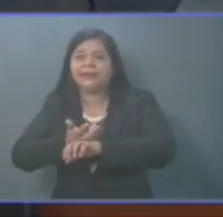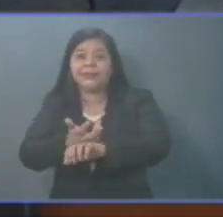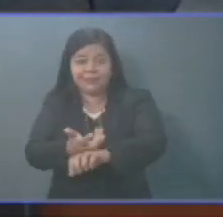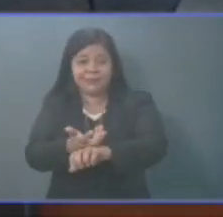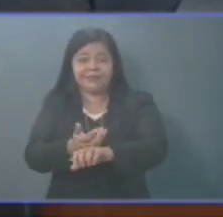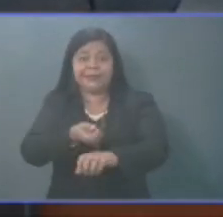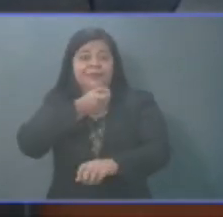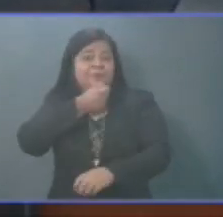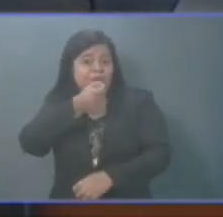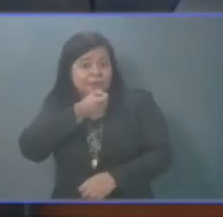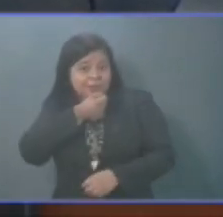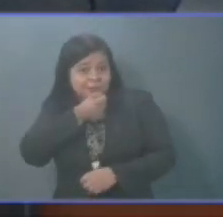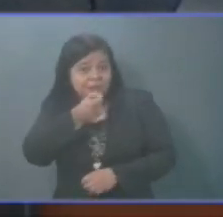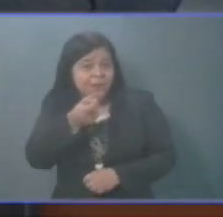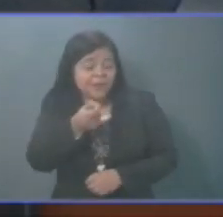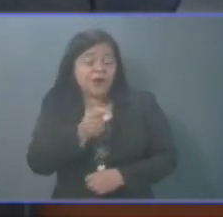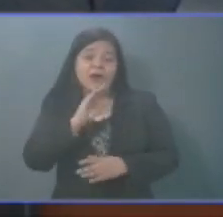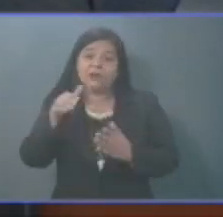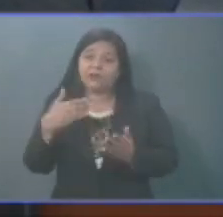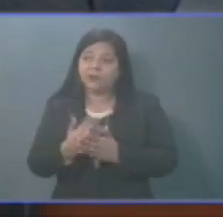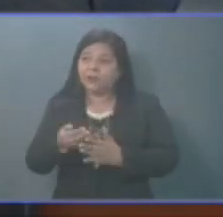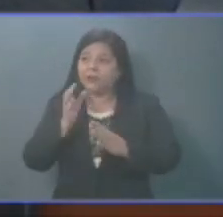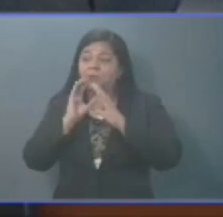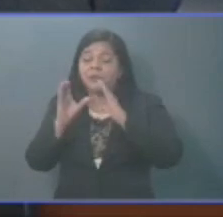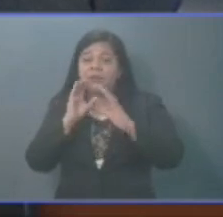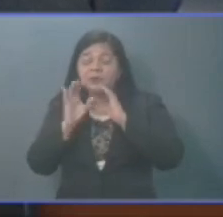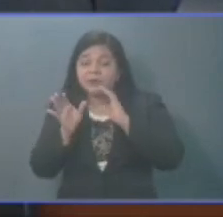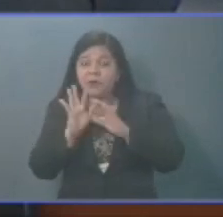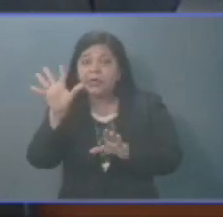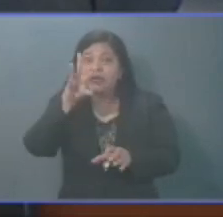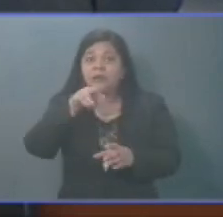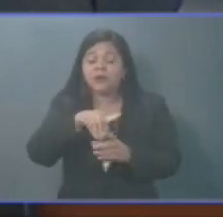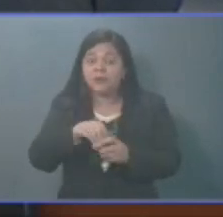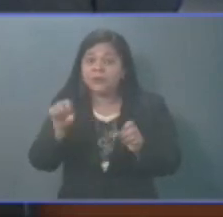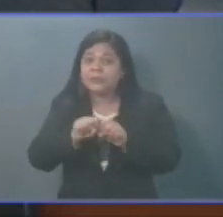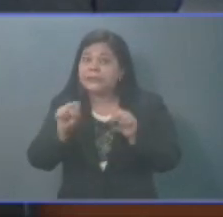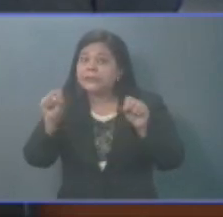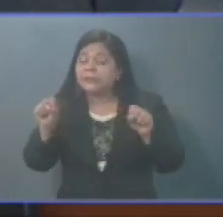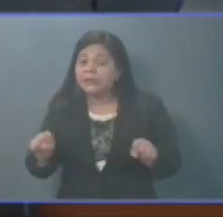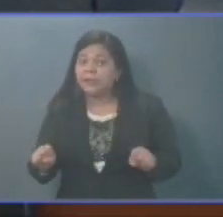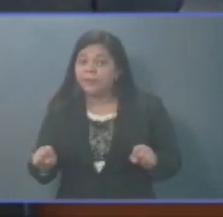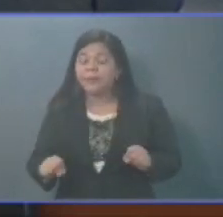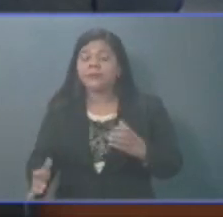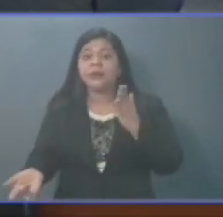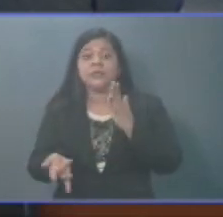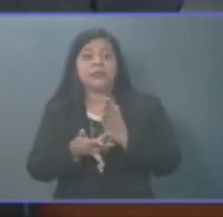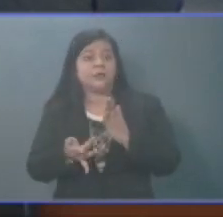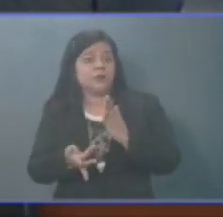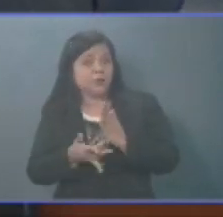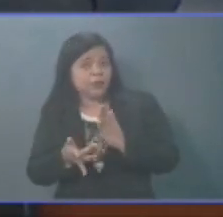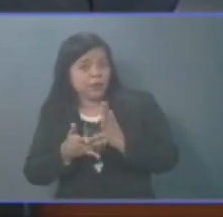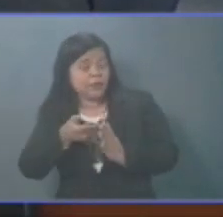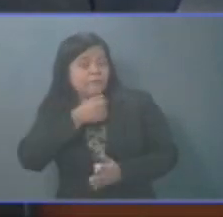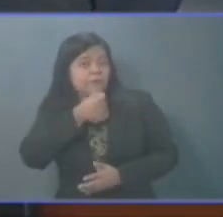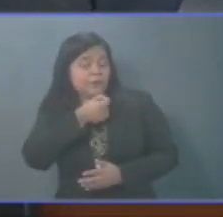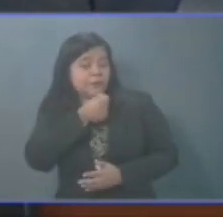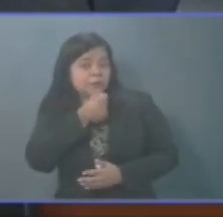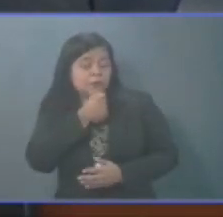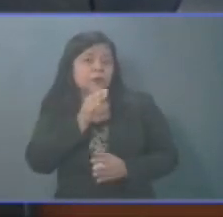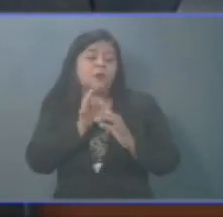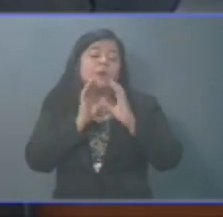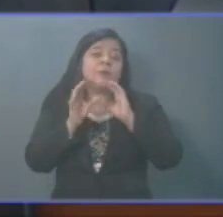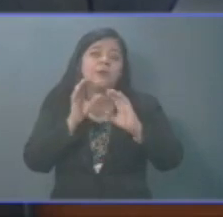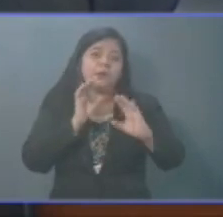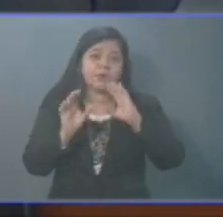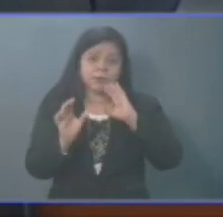la información y las comunicaciones, incluidos los sistemas y las tecnologías de información y de